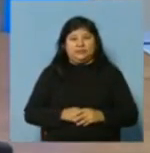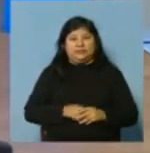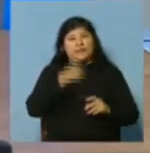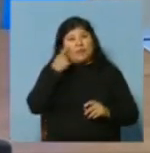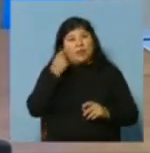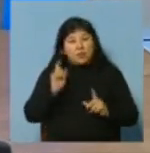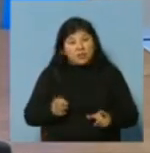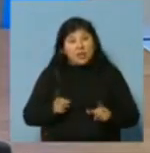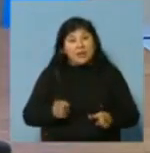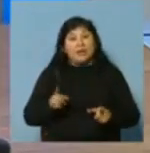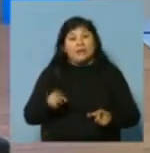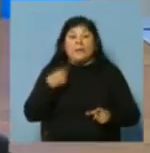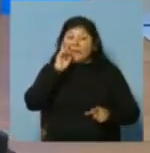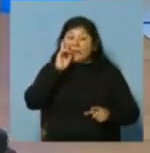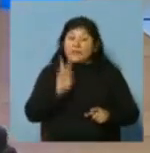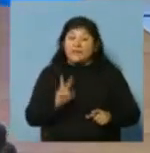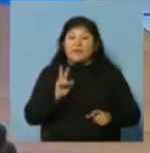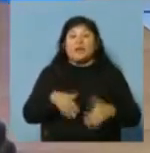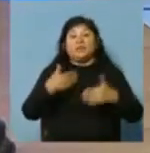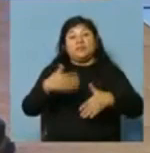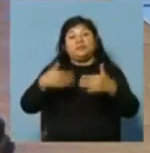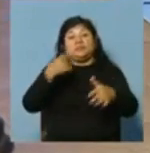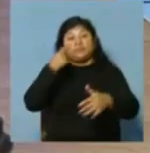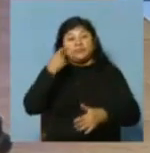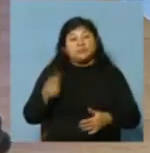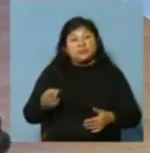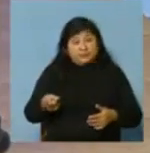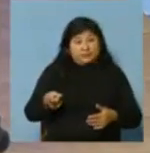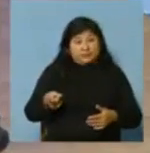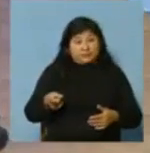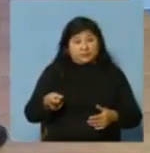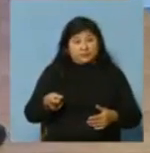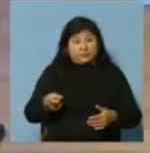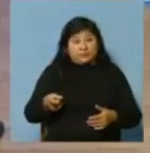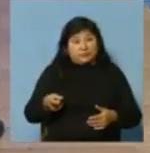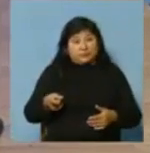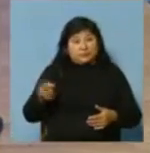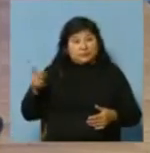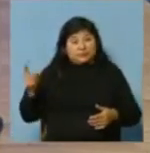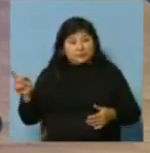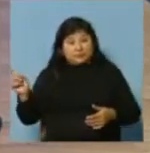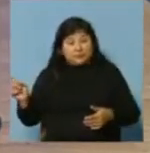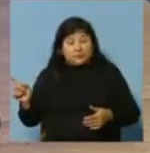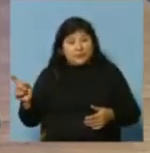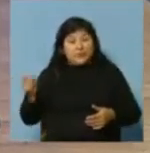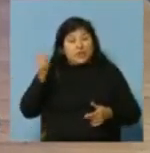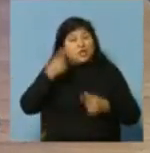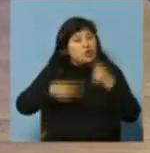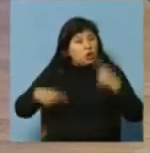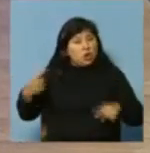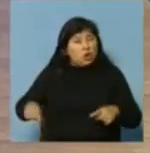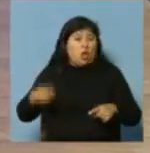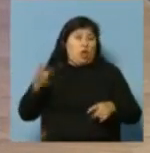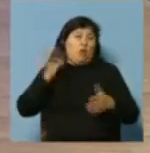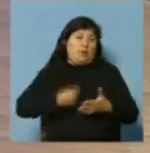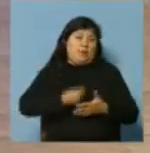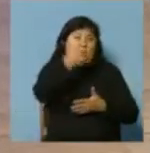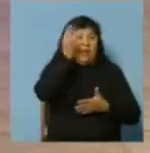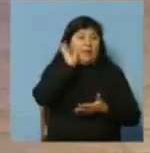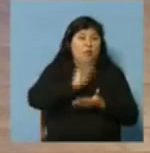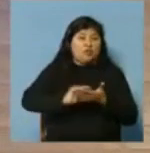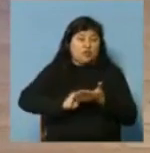buenos ojos cuando llegan a la esfera política diputados o senadores